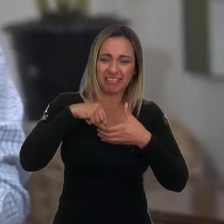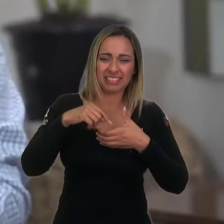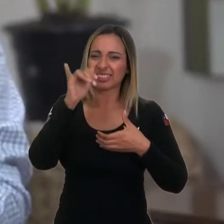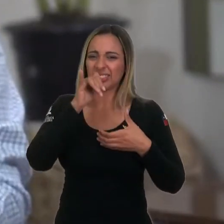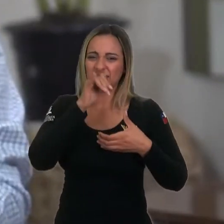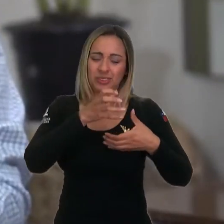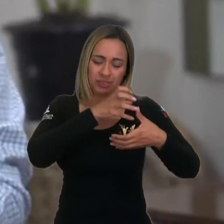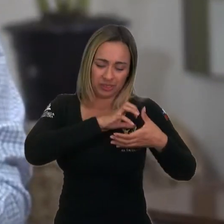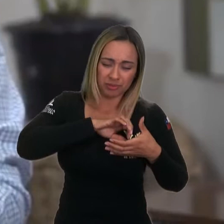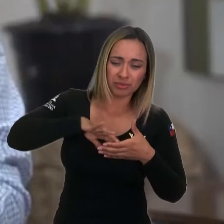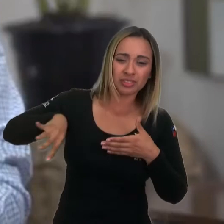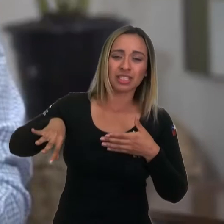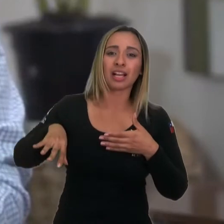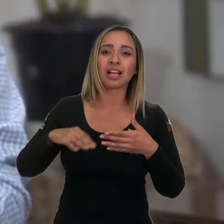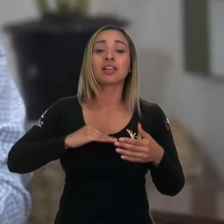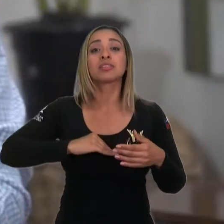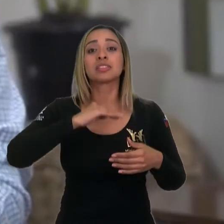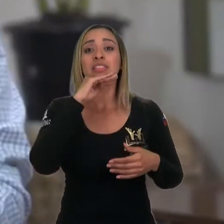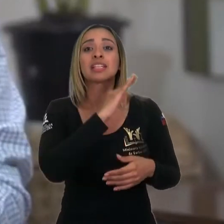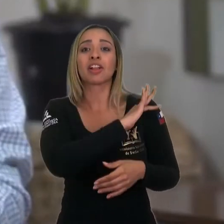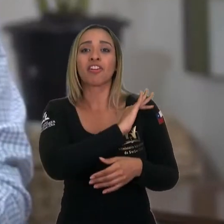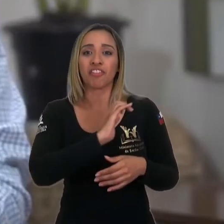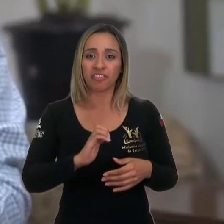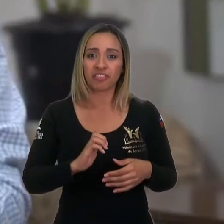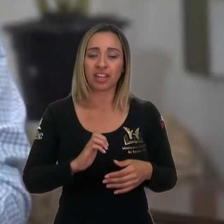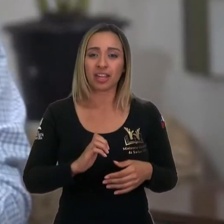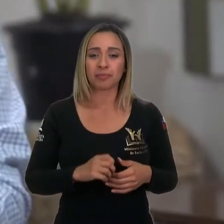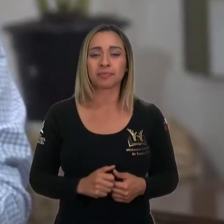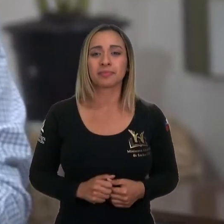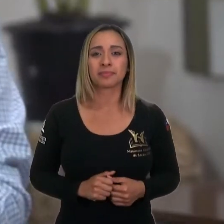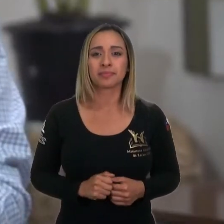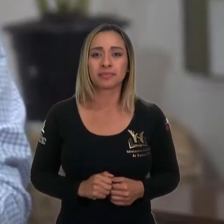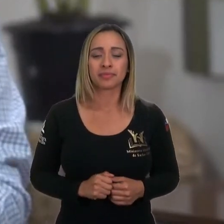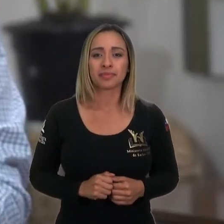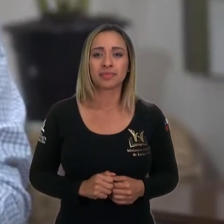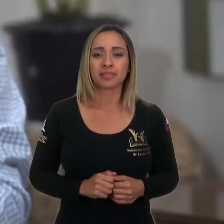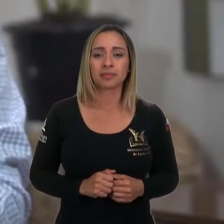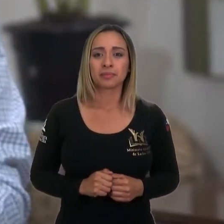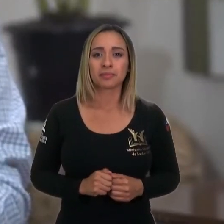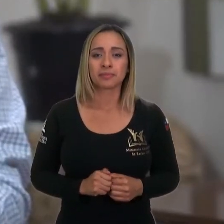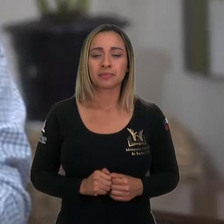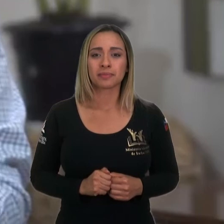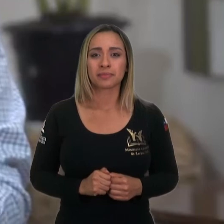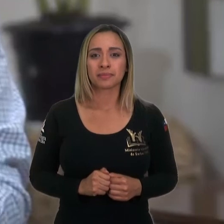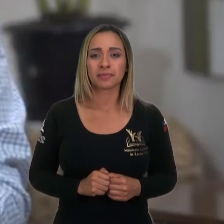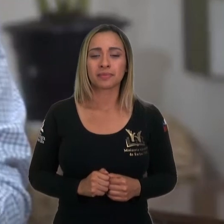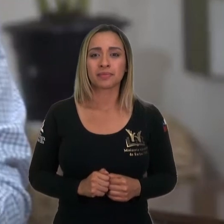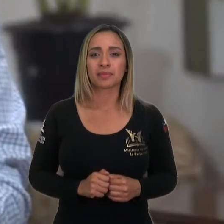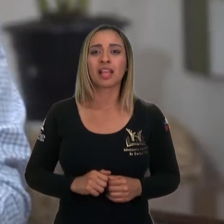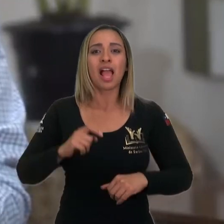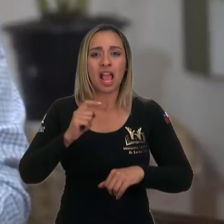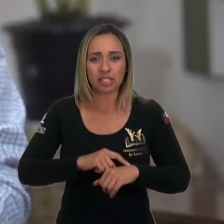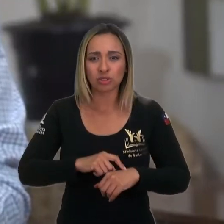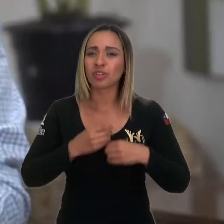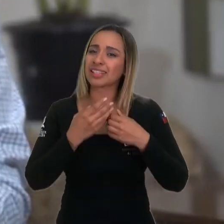optimismo. Este peregrinaje ya está llegando al fin. Ya es hora de volver para la casa.